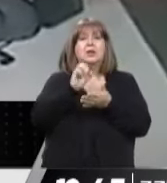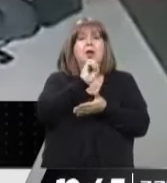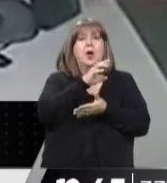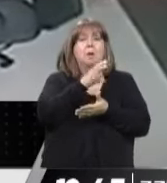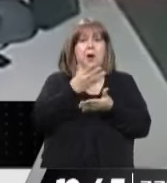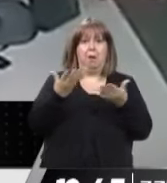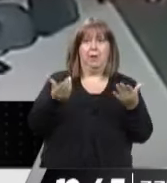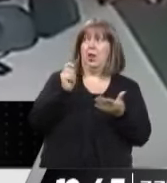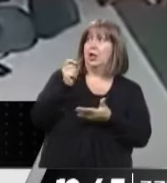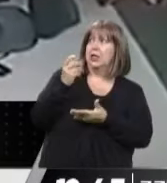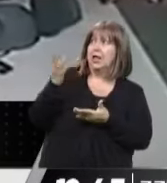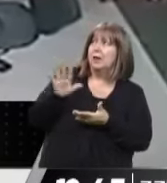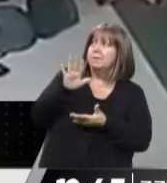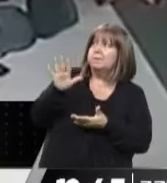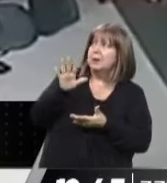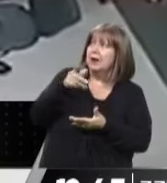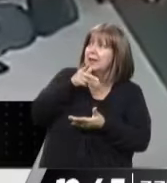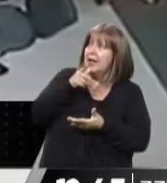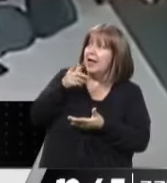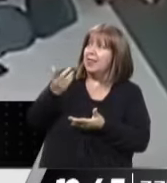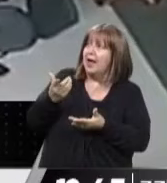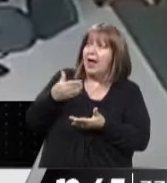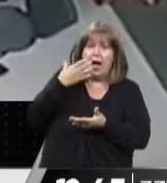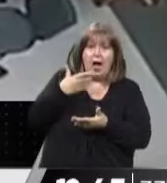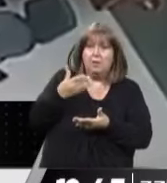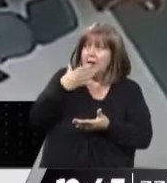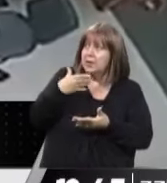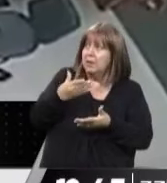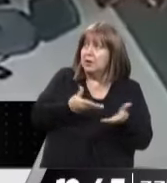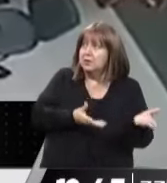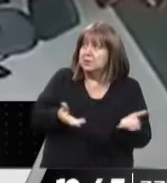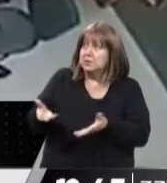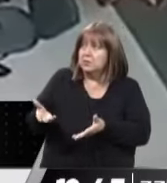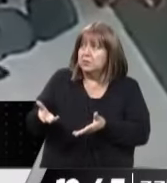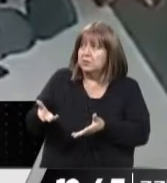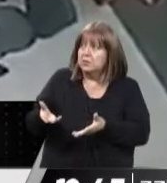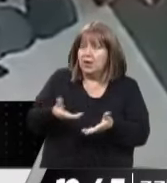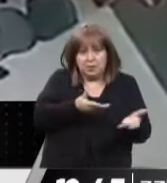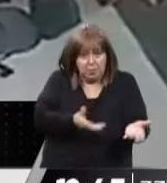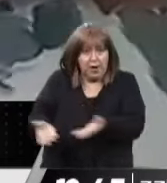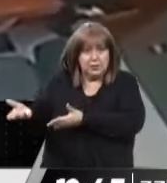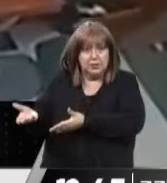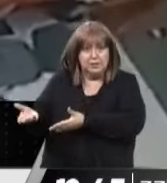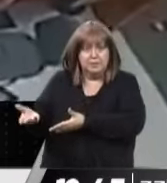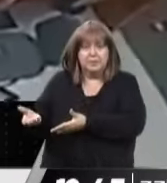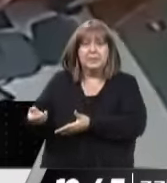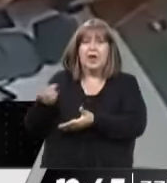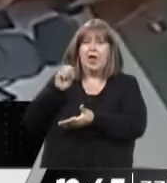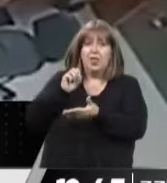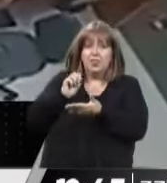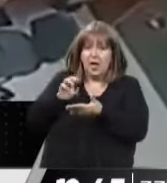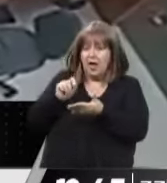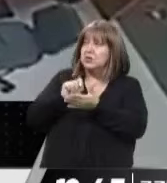está tomando nota. Claro, habla exactamente. Con alguien, aparte, evidentemente. Claro, atiende a un paciente. ¿Lo hace pasar? Le toma los